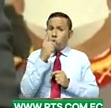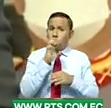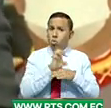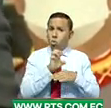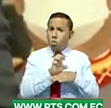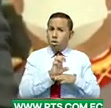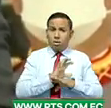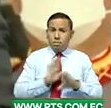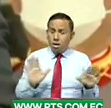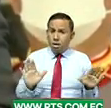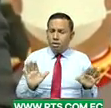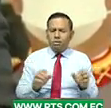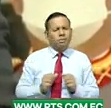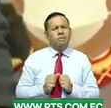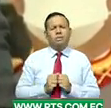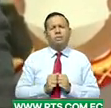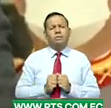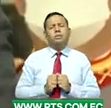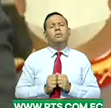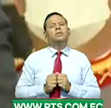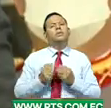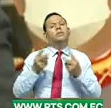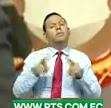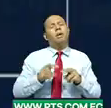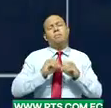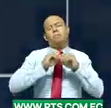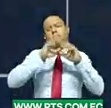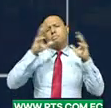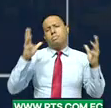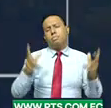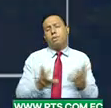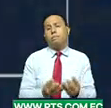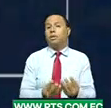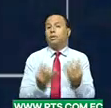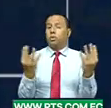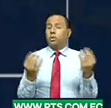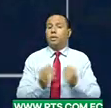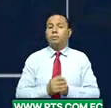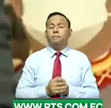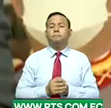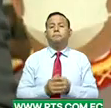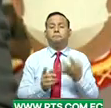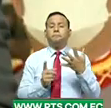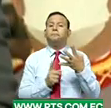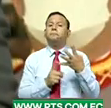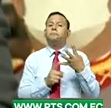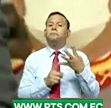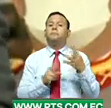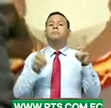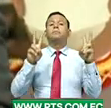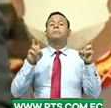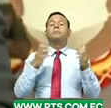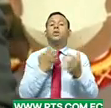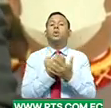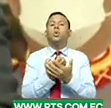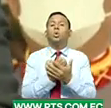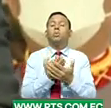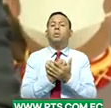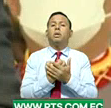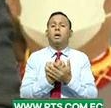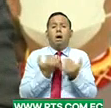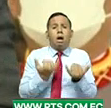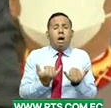Ecuador, sino para la humanidad. Renacer económico. Nuestros bonos se